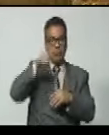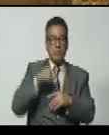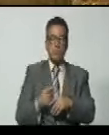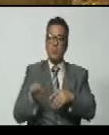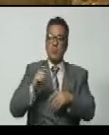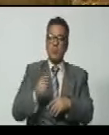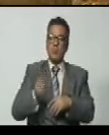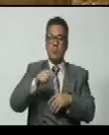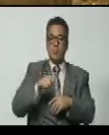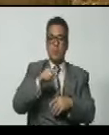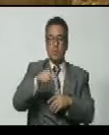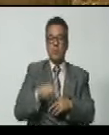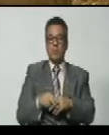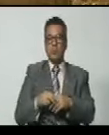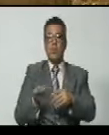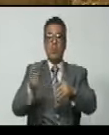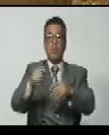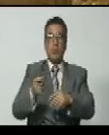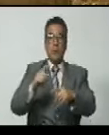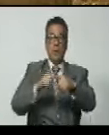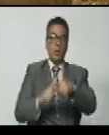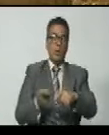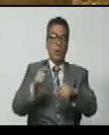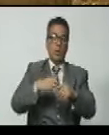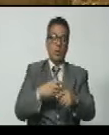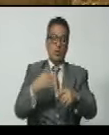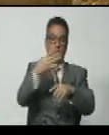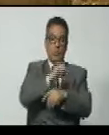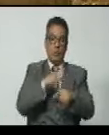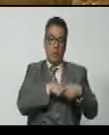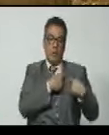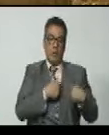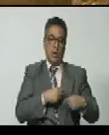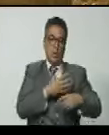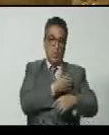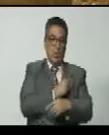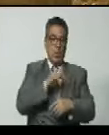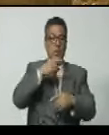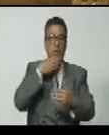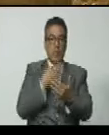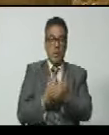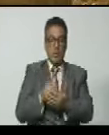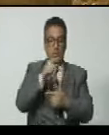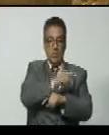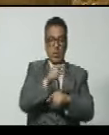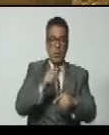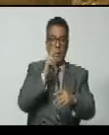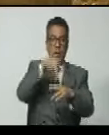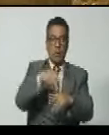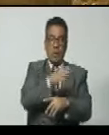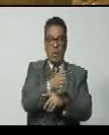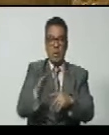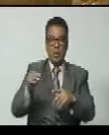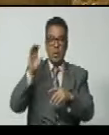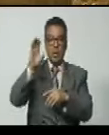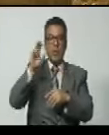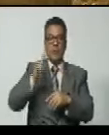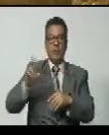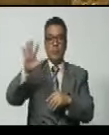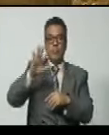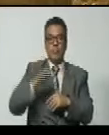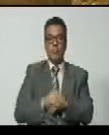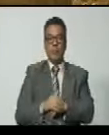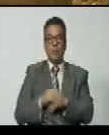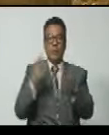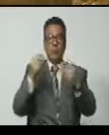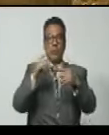sumó a librar batallas, que nos sumó a conquistar corazones y que gracias a ella hoy estamos llegando a cada rincón de la patria.